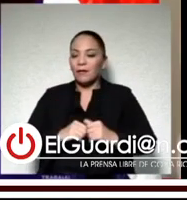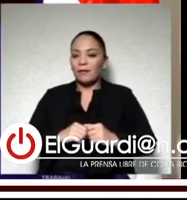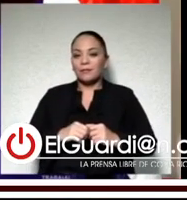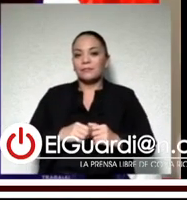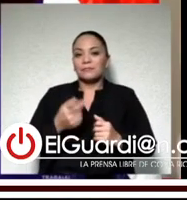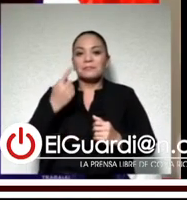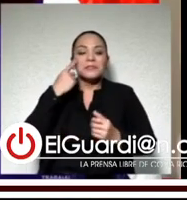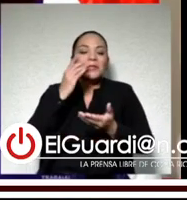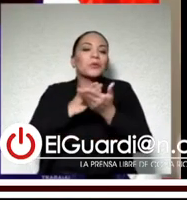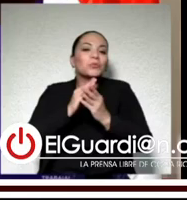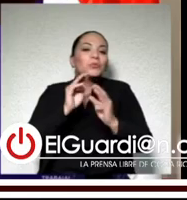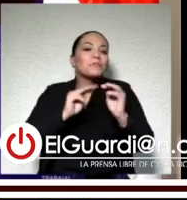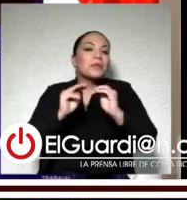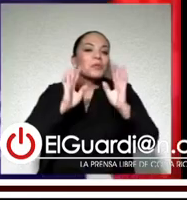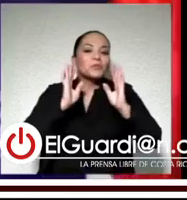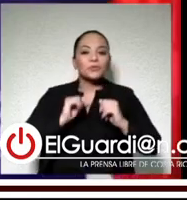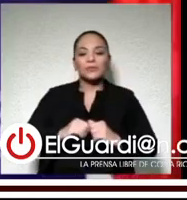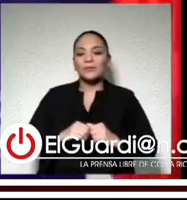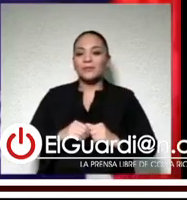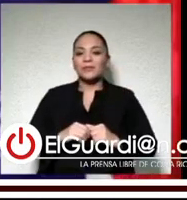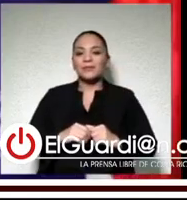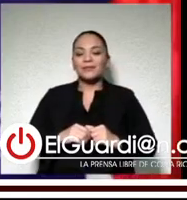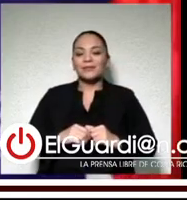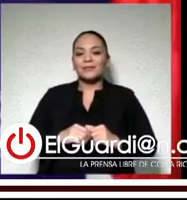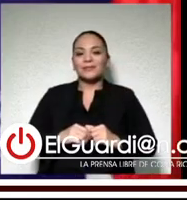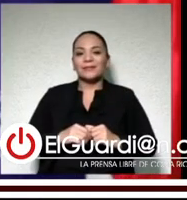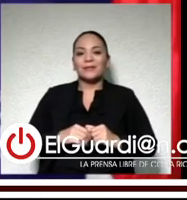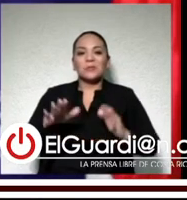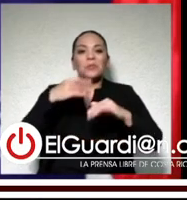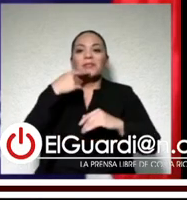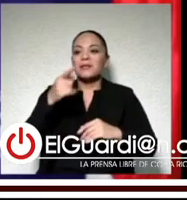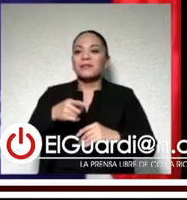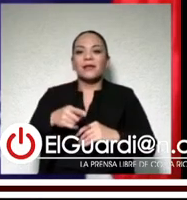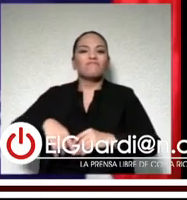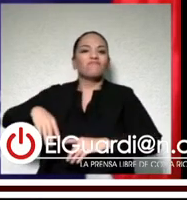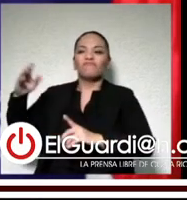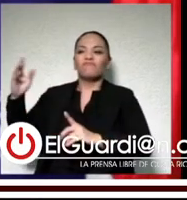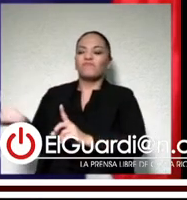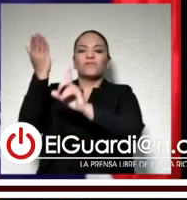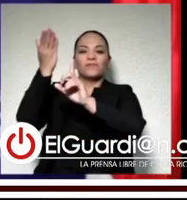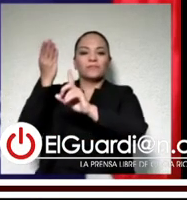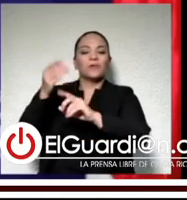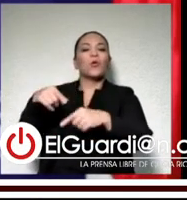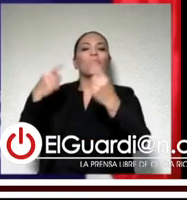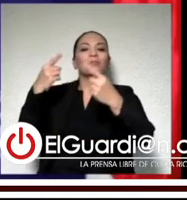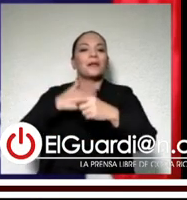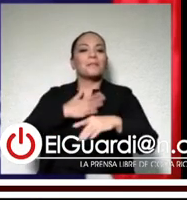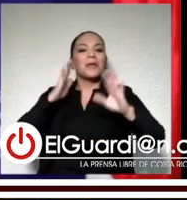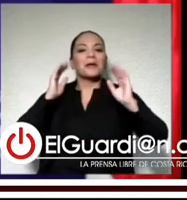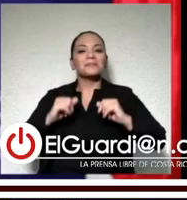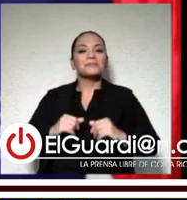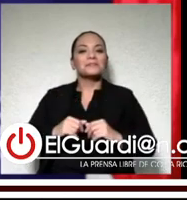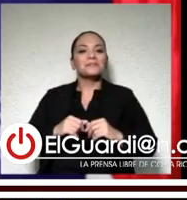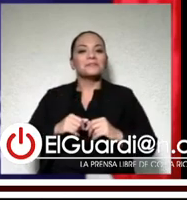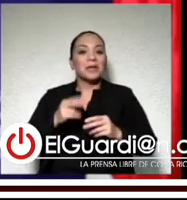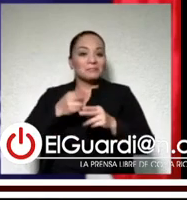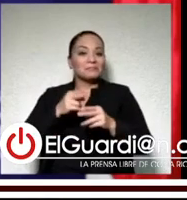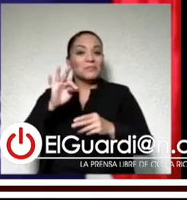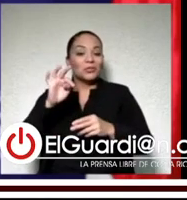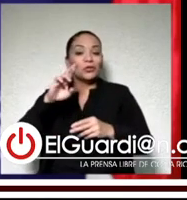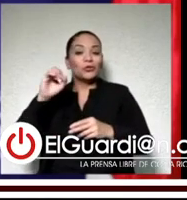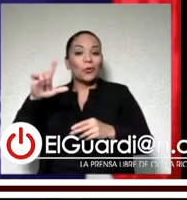pensando en algunos medios, y dice, arregle a quien esté yendo en contra mía. Eso no es un troll.